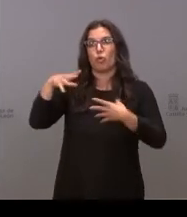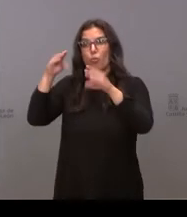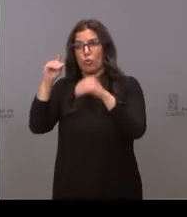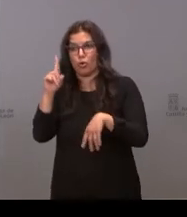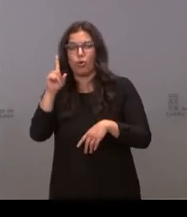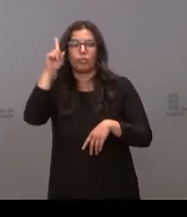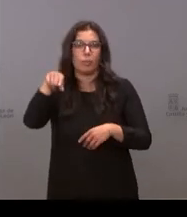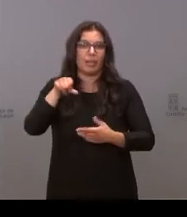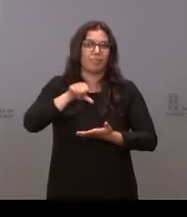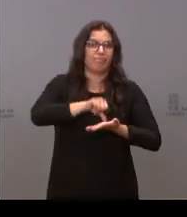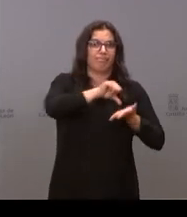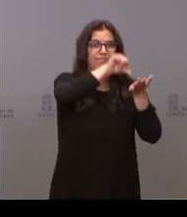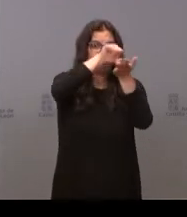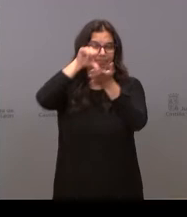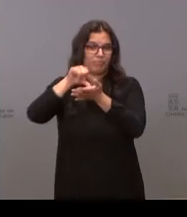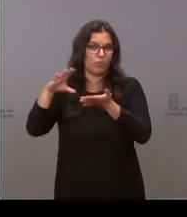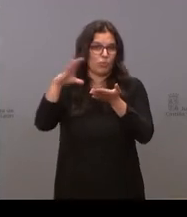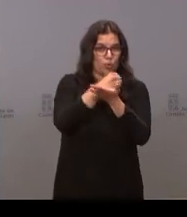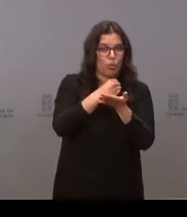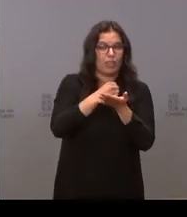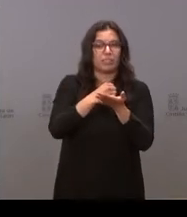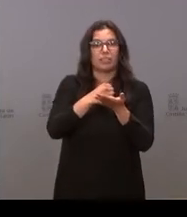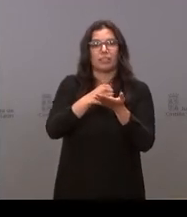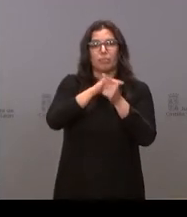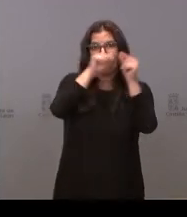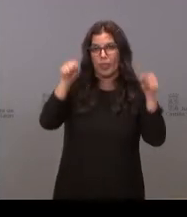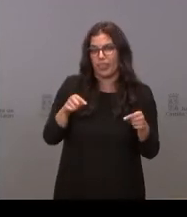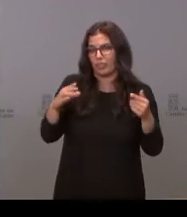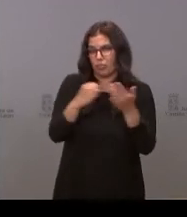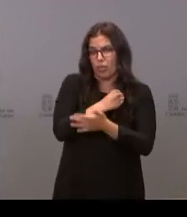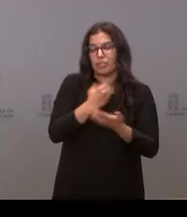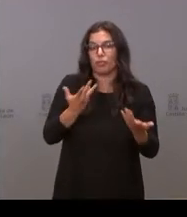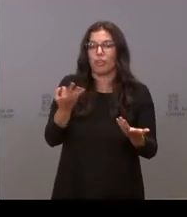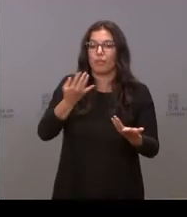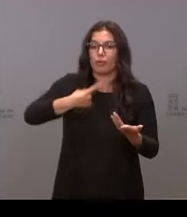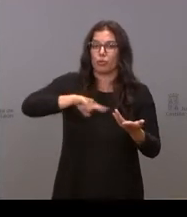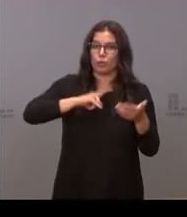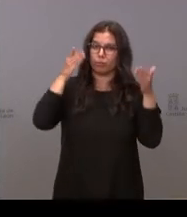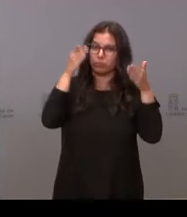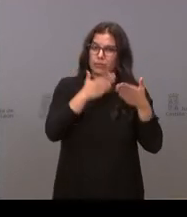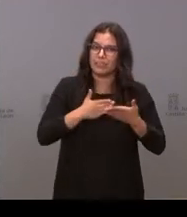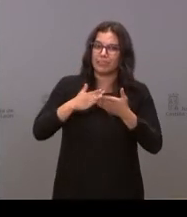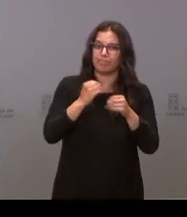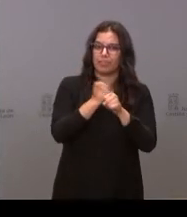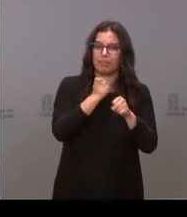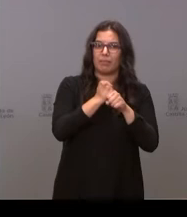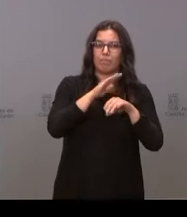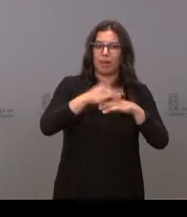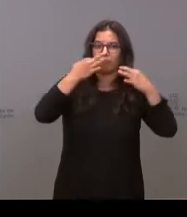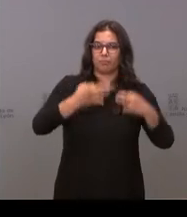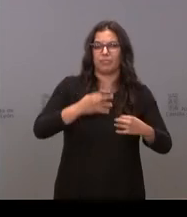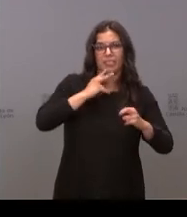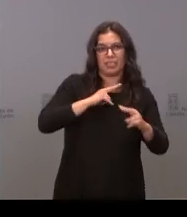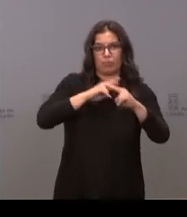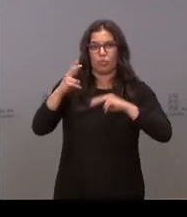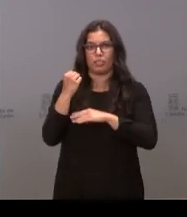afecta a todas las ciudades, a todas las provincias. Tenemos que trabajar en ello para dar una respuesta de comunidad